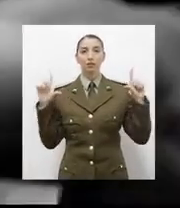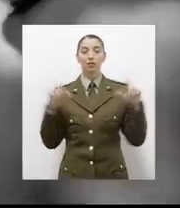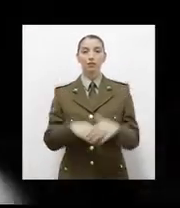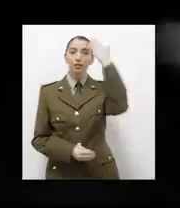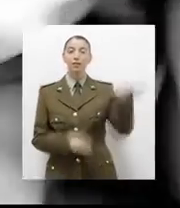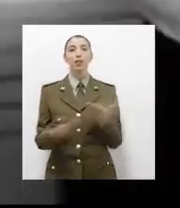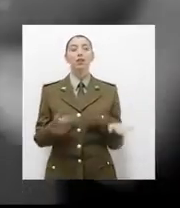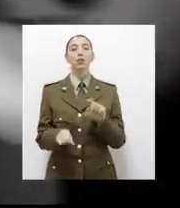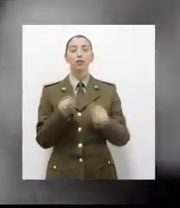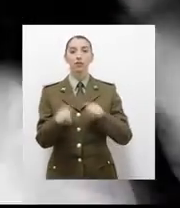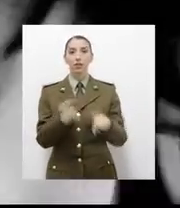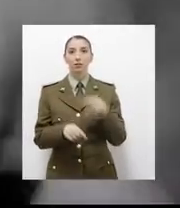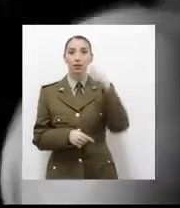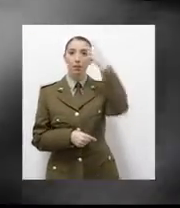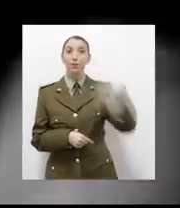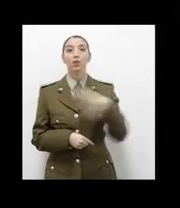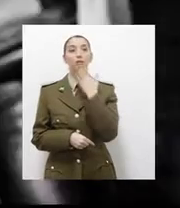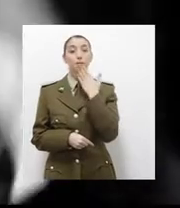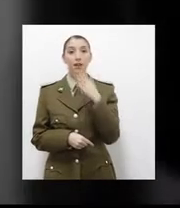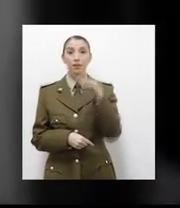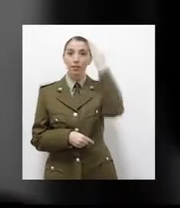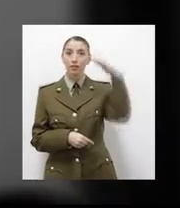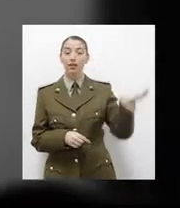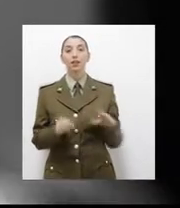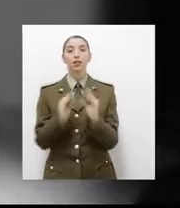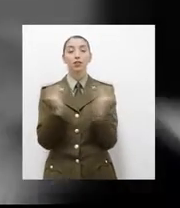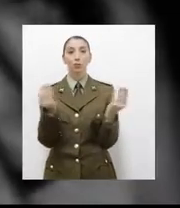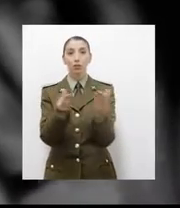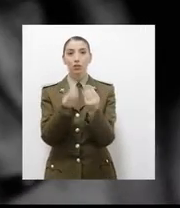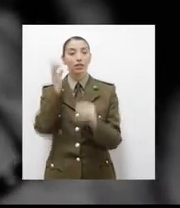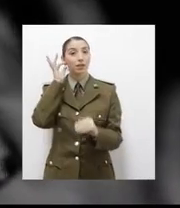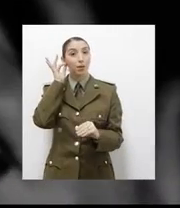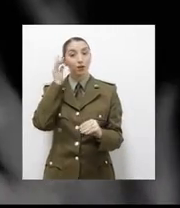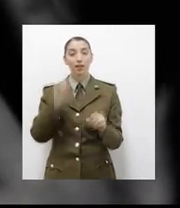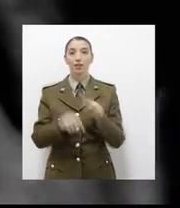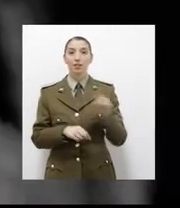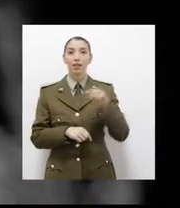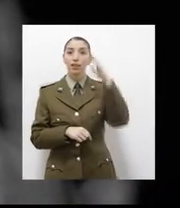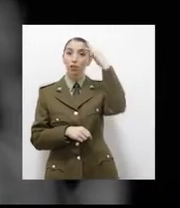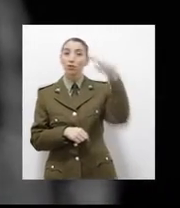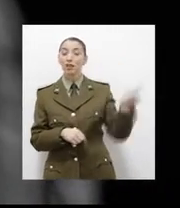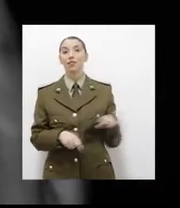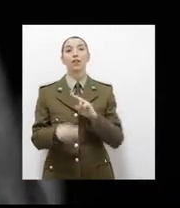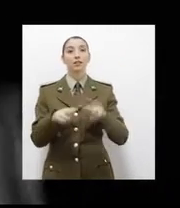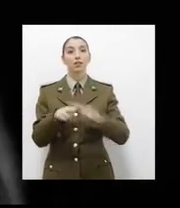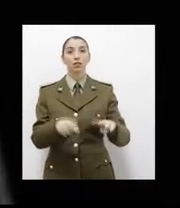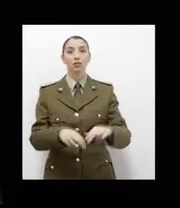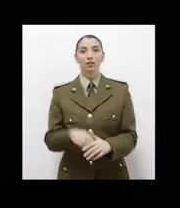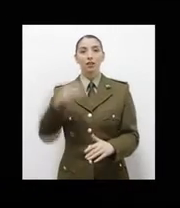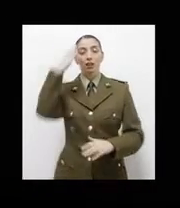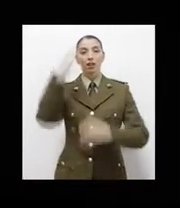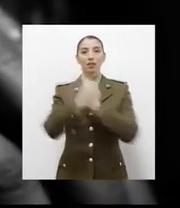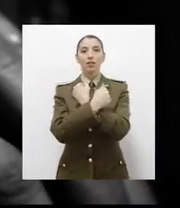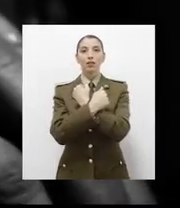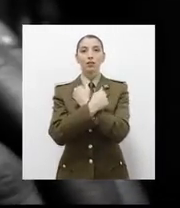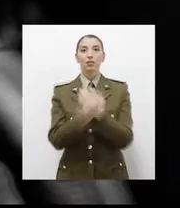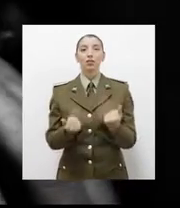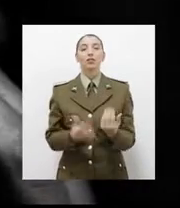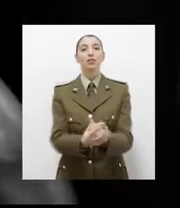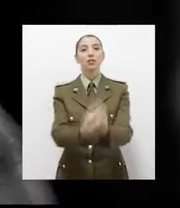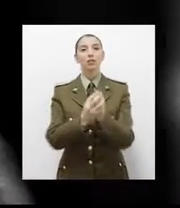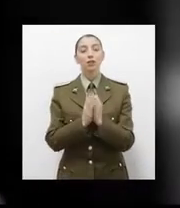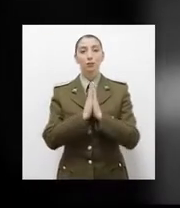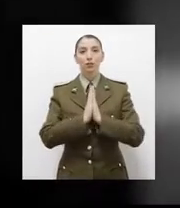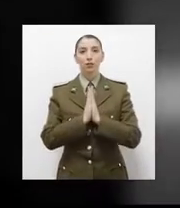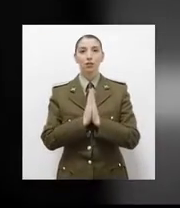título. Sé cómo defenderme, pero también sé que son muchas las mujeres que no saben hacerlo.